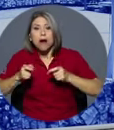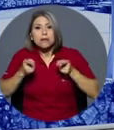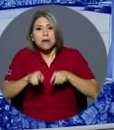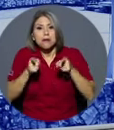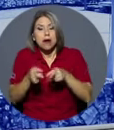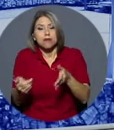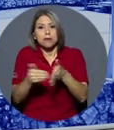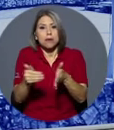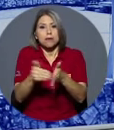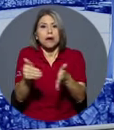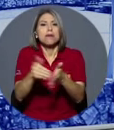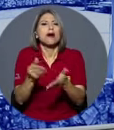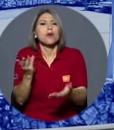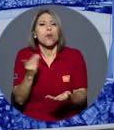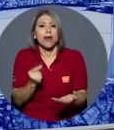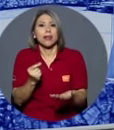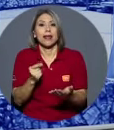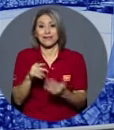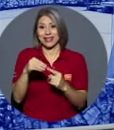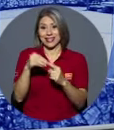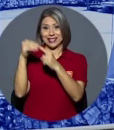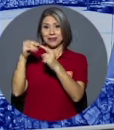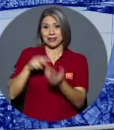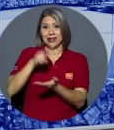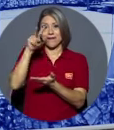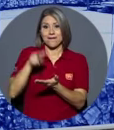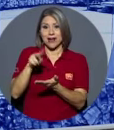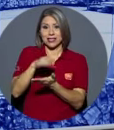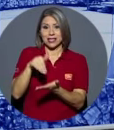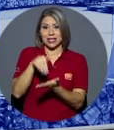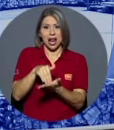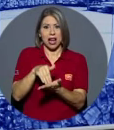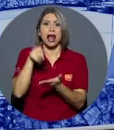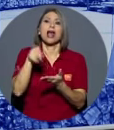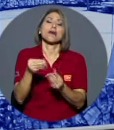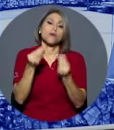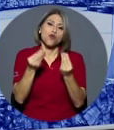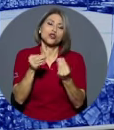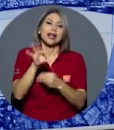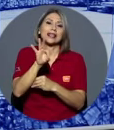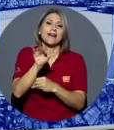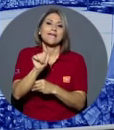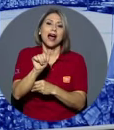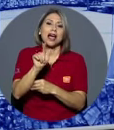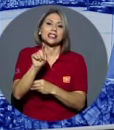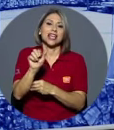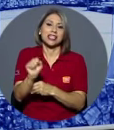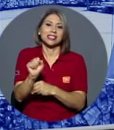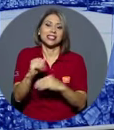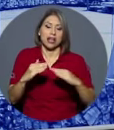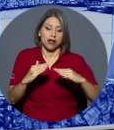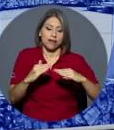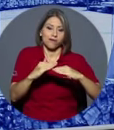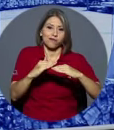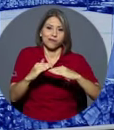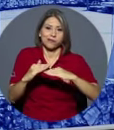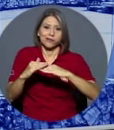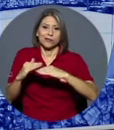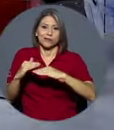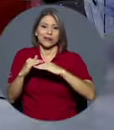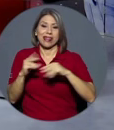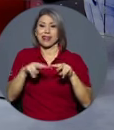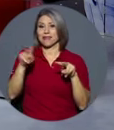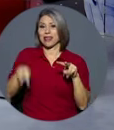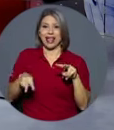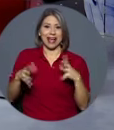la particularidad del Valle Central es que hay muchas fallas. Es una desventaja porque las tenemos prácticamente en